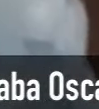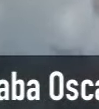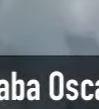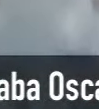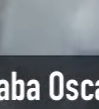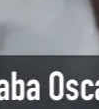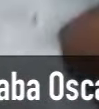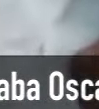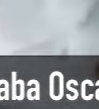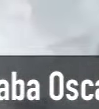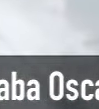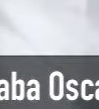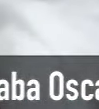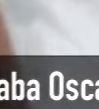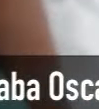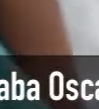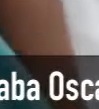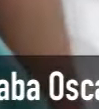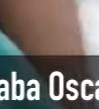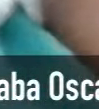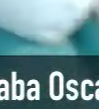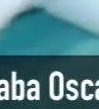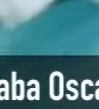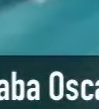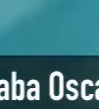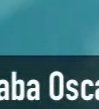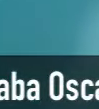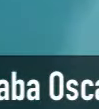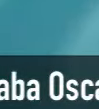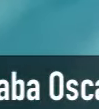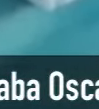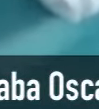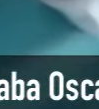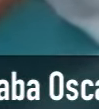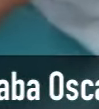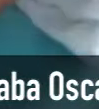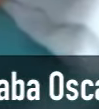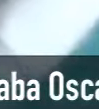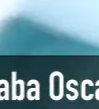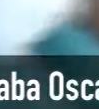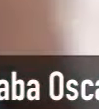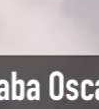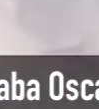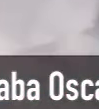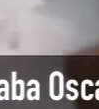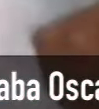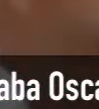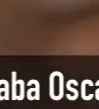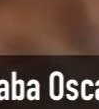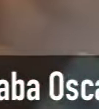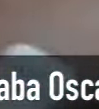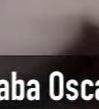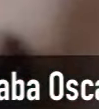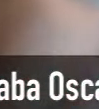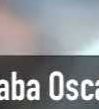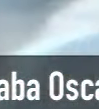a los que dejan que se mueran gente en las bodegas de los barcos. No quiero